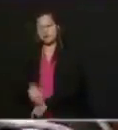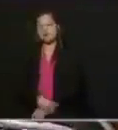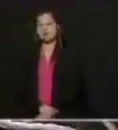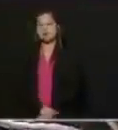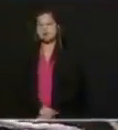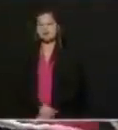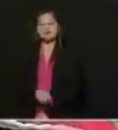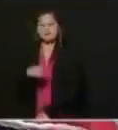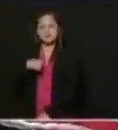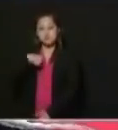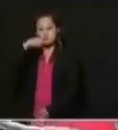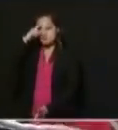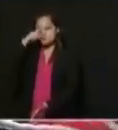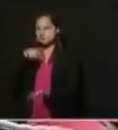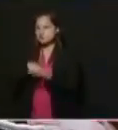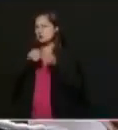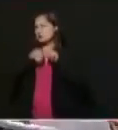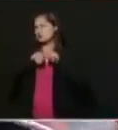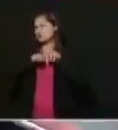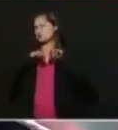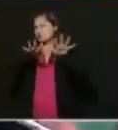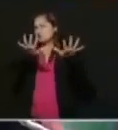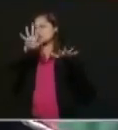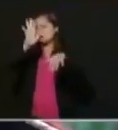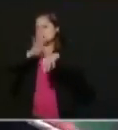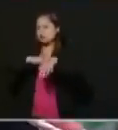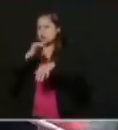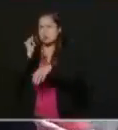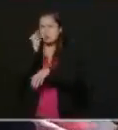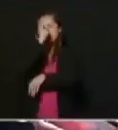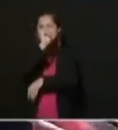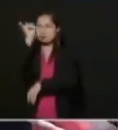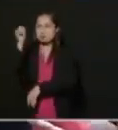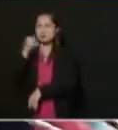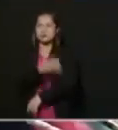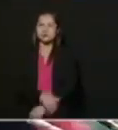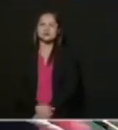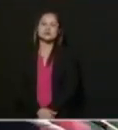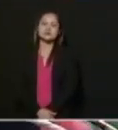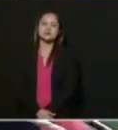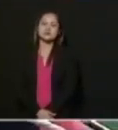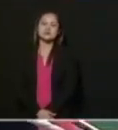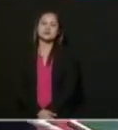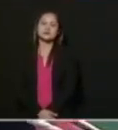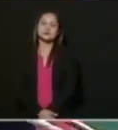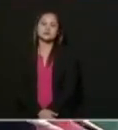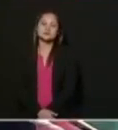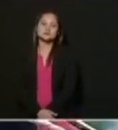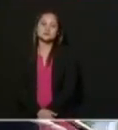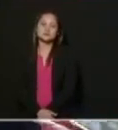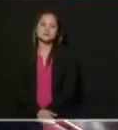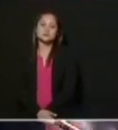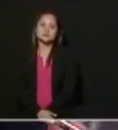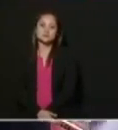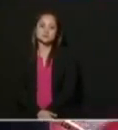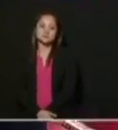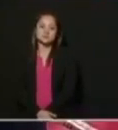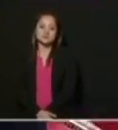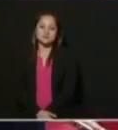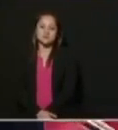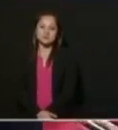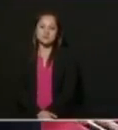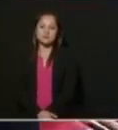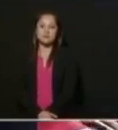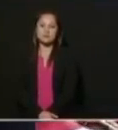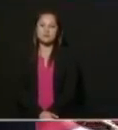allá de las fronteras. Sí. Y de veras están hablando. Escuche. With the Presidente of Mexico today.